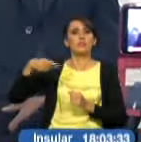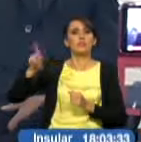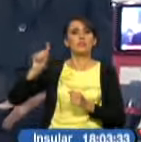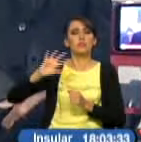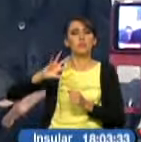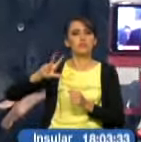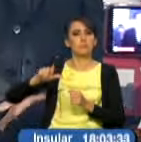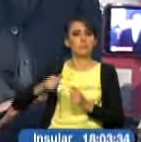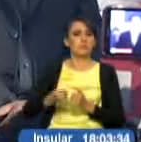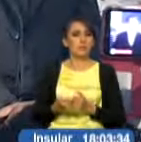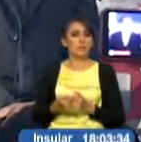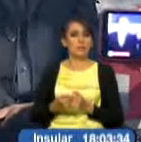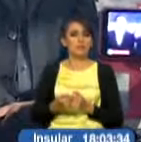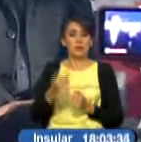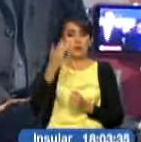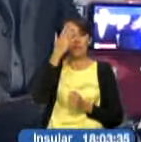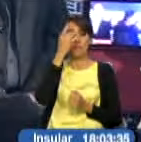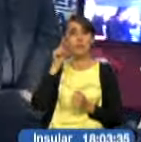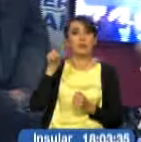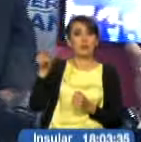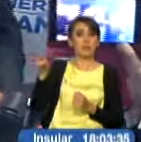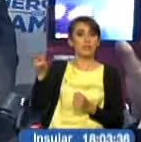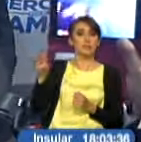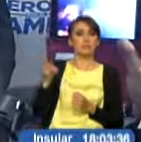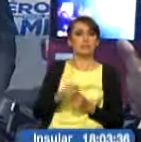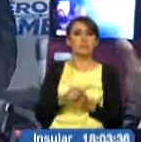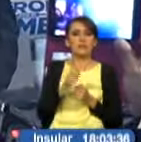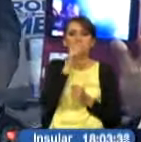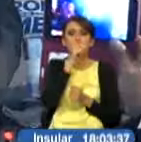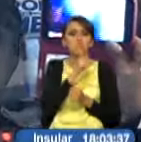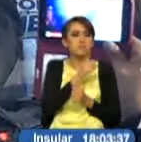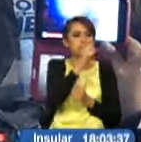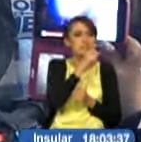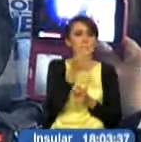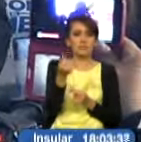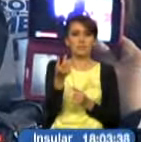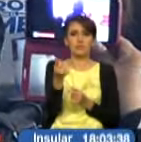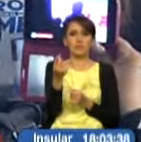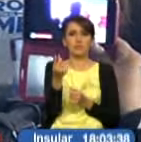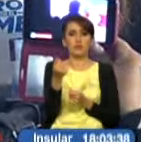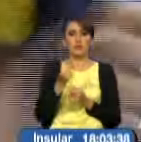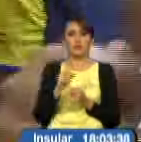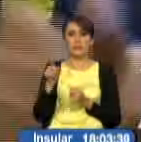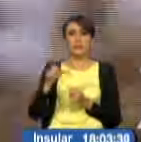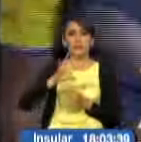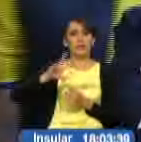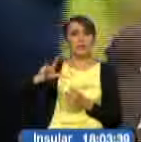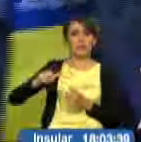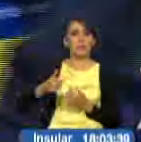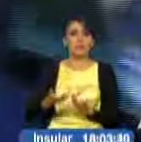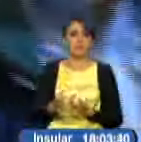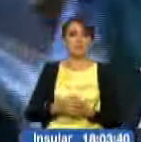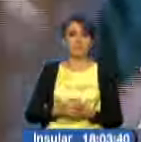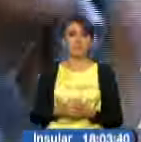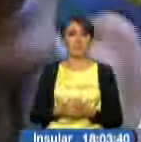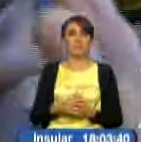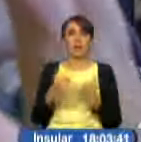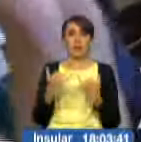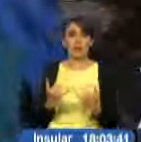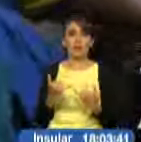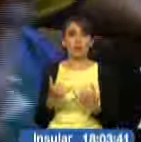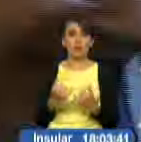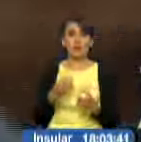paraísos fiscales, porque tienen que esconder el dinero mal habido. En esta oportunidad fue muy cauteloso